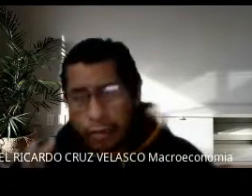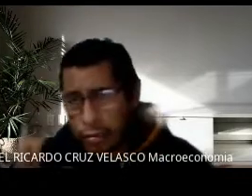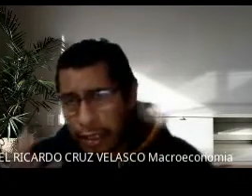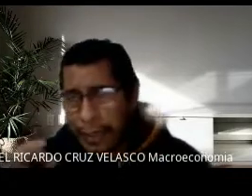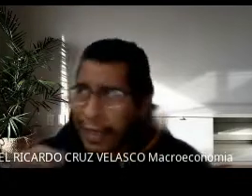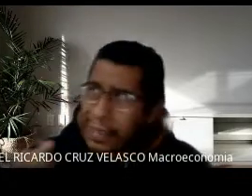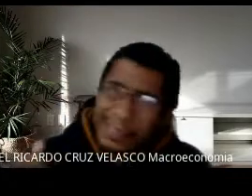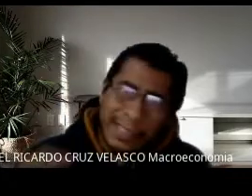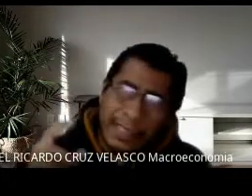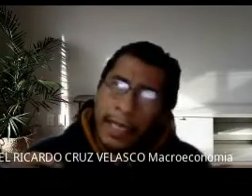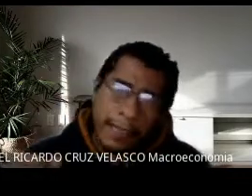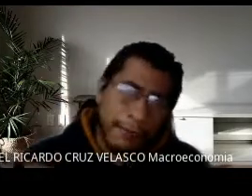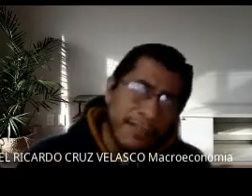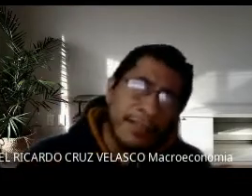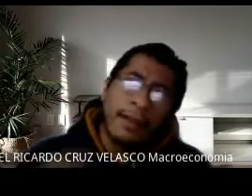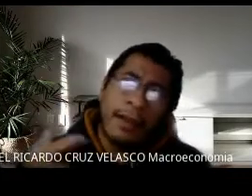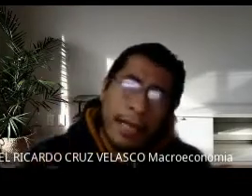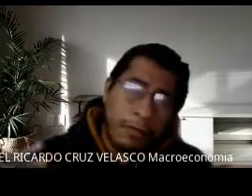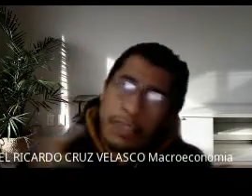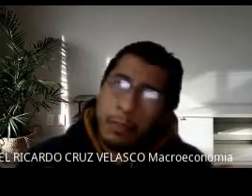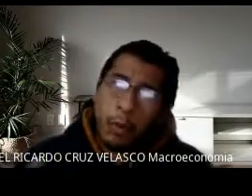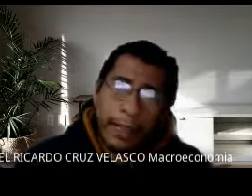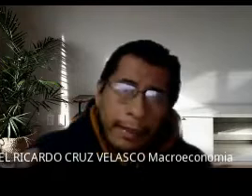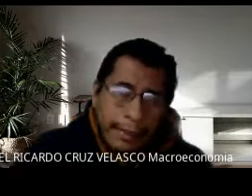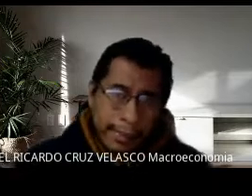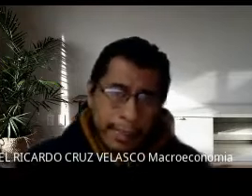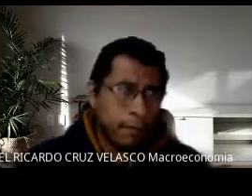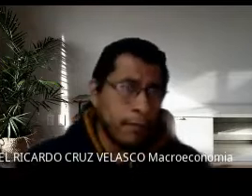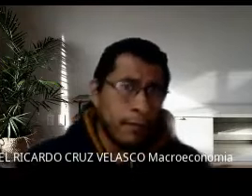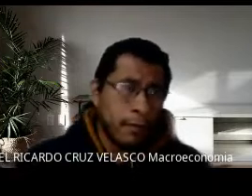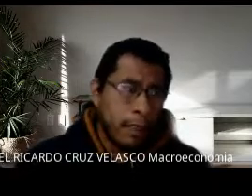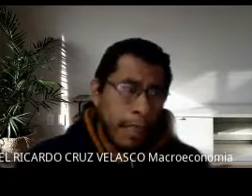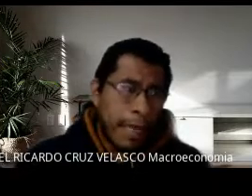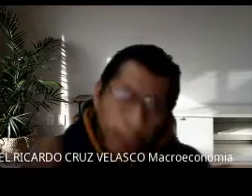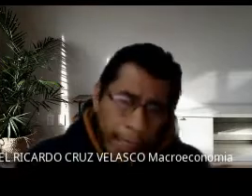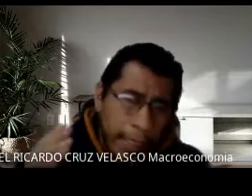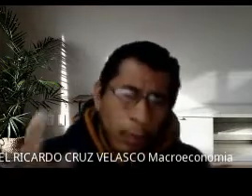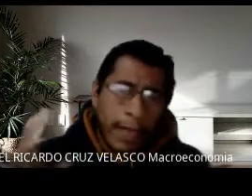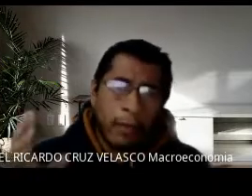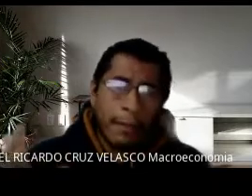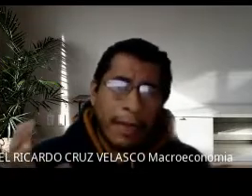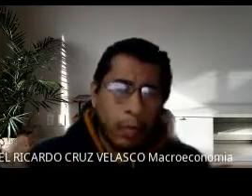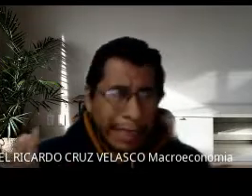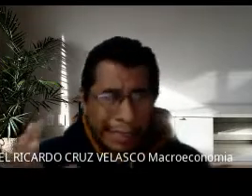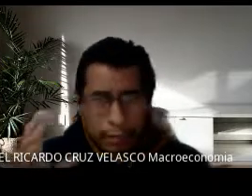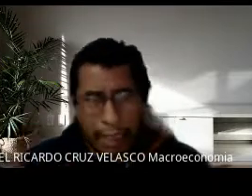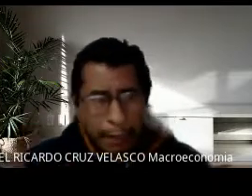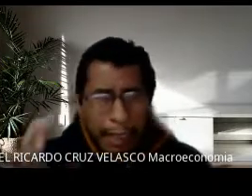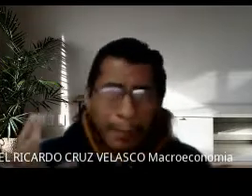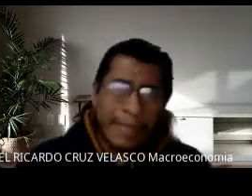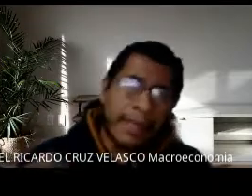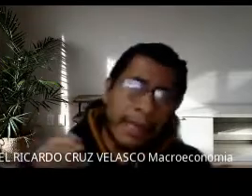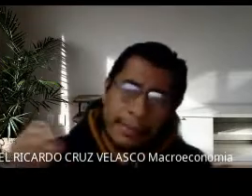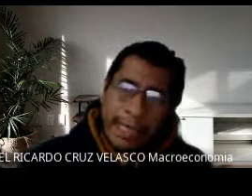dos norteamericanas, AstraZeneca y Pfizer, la rusa Sputnik, etc. Hay por ahí una vacuna nacional